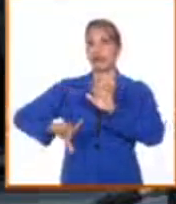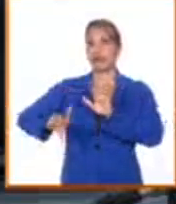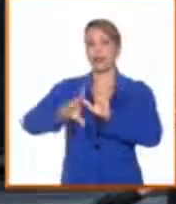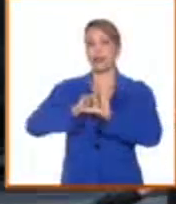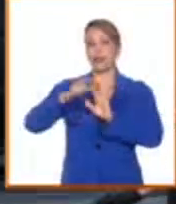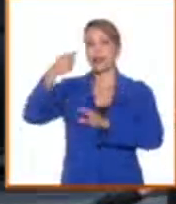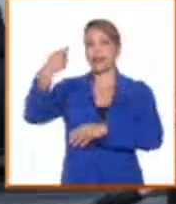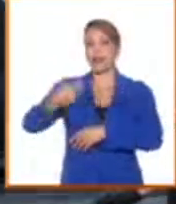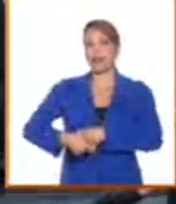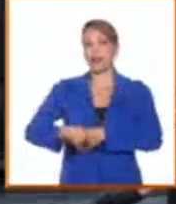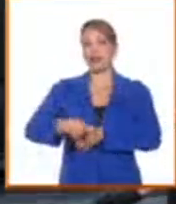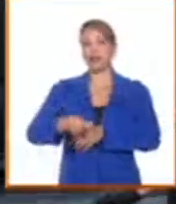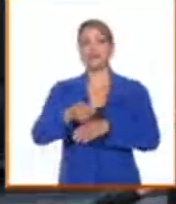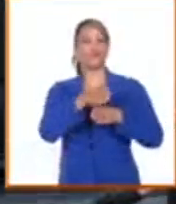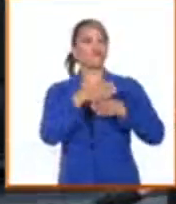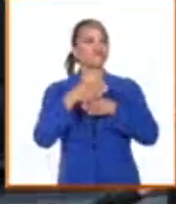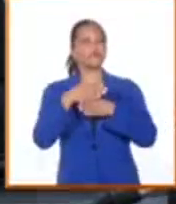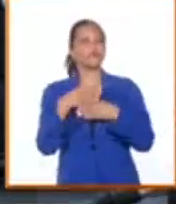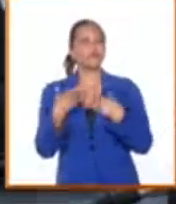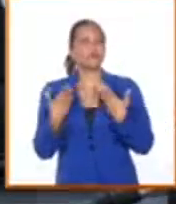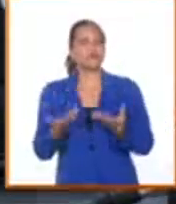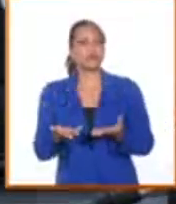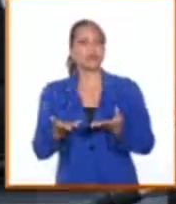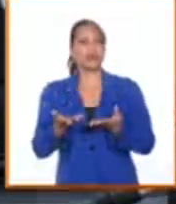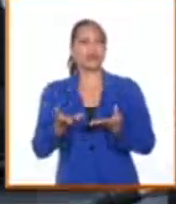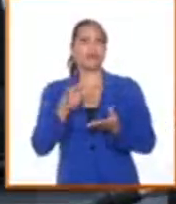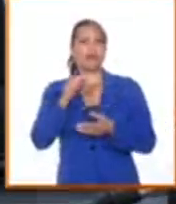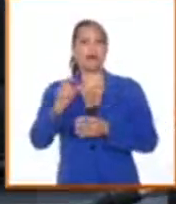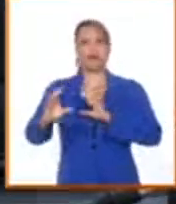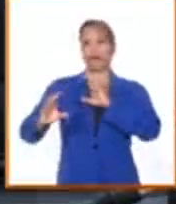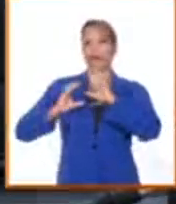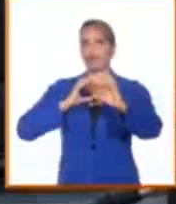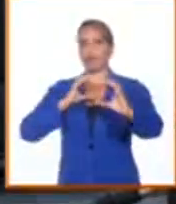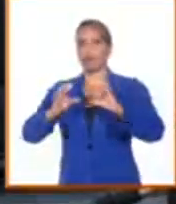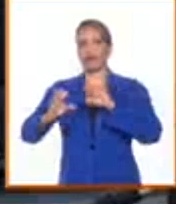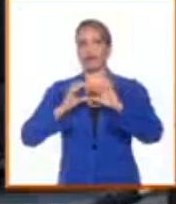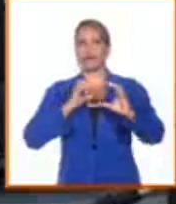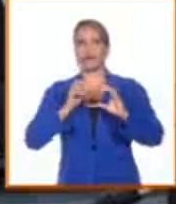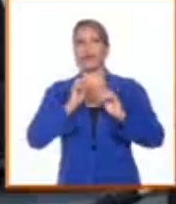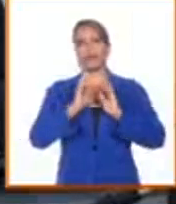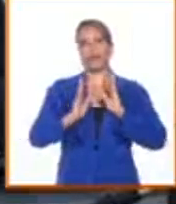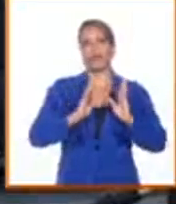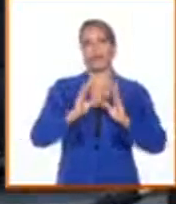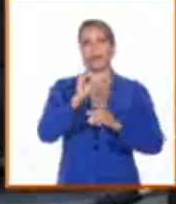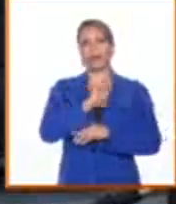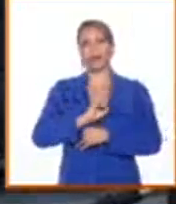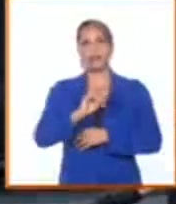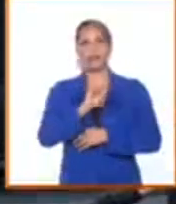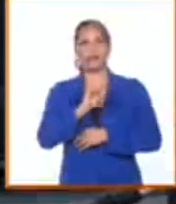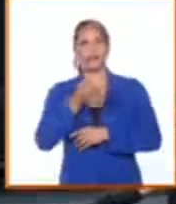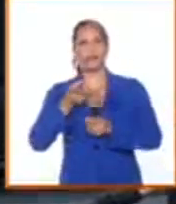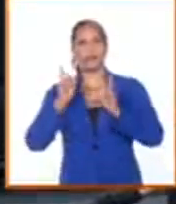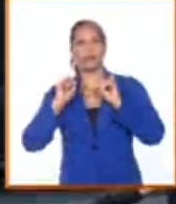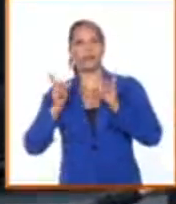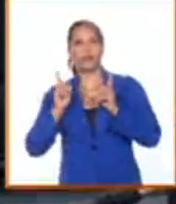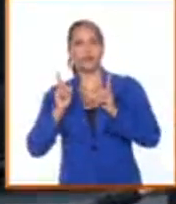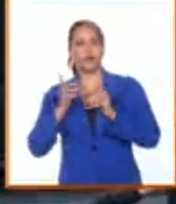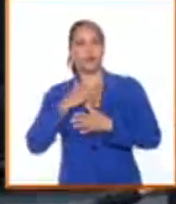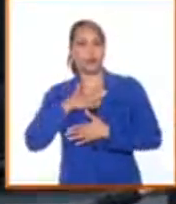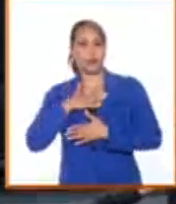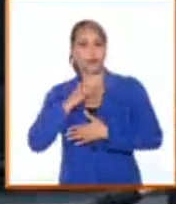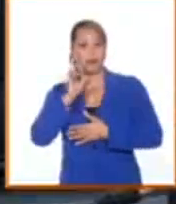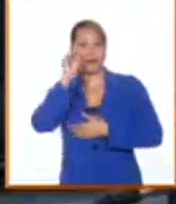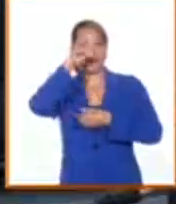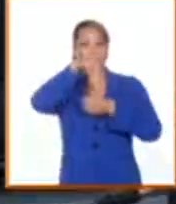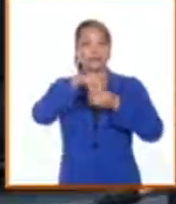lo que significa para nuestros espacios de comunicación, tanto en el orden organizacional como mediático, como en las propias